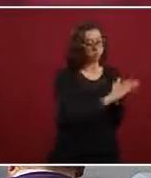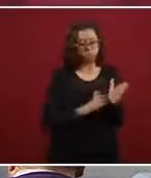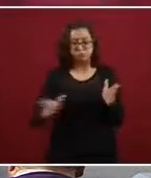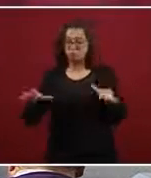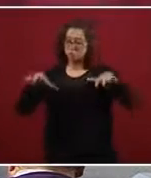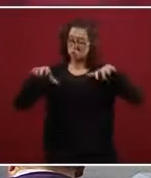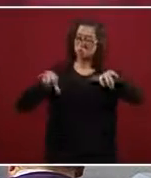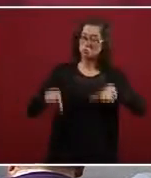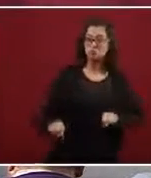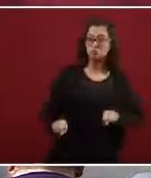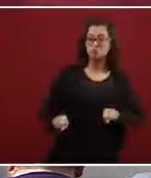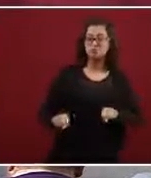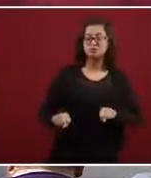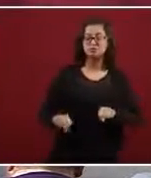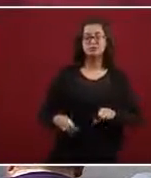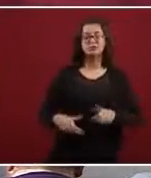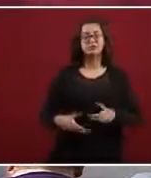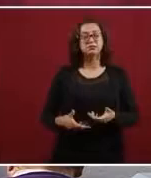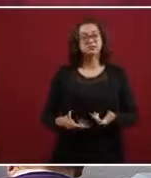Por eso